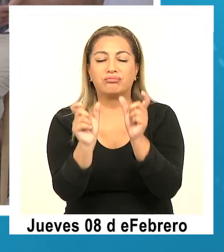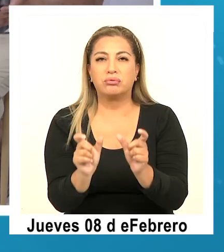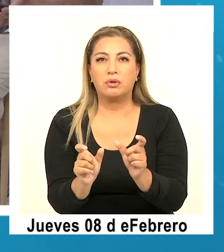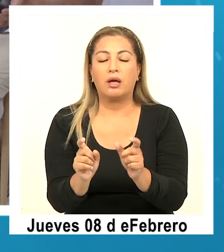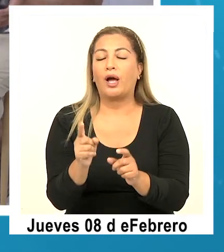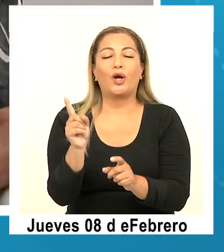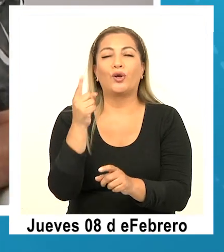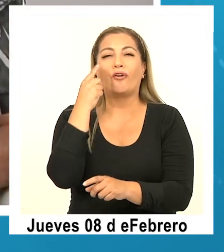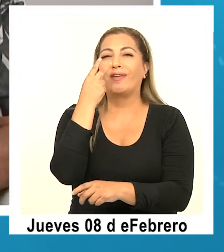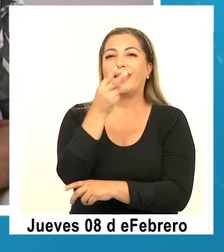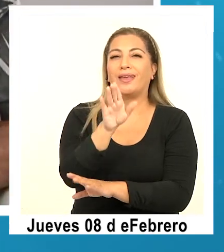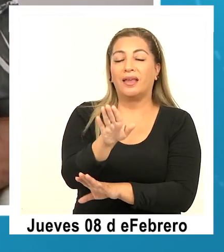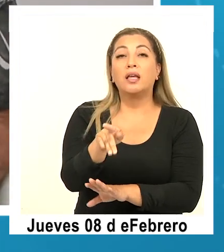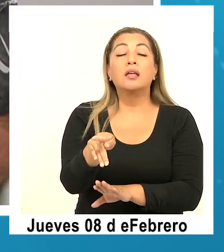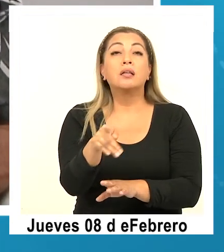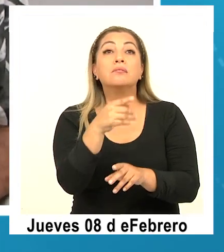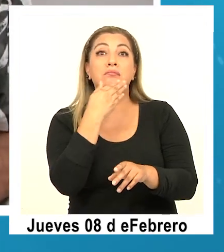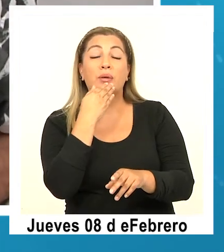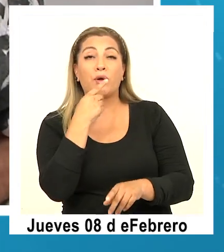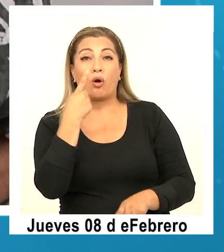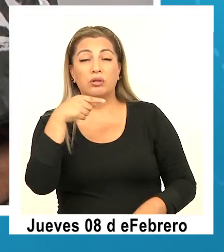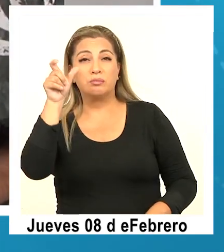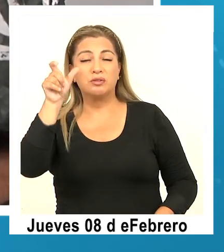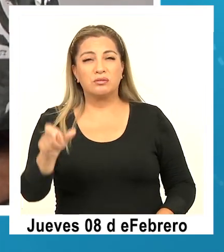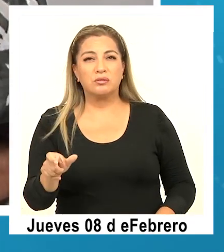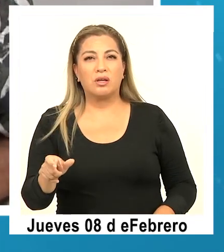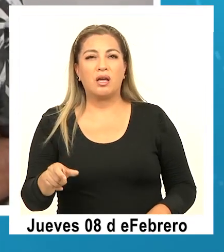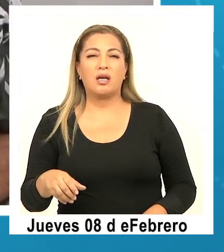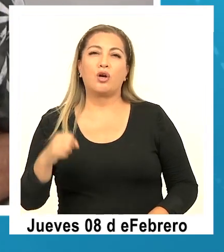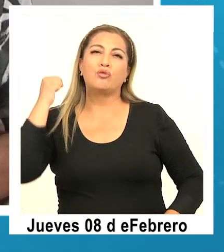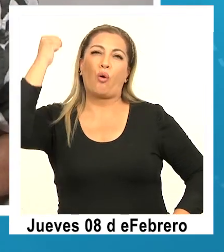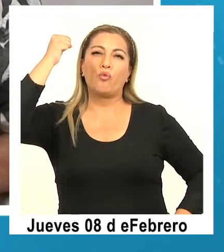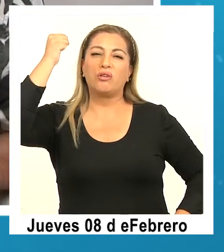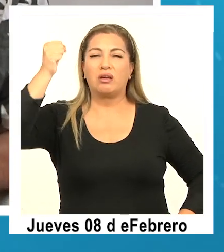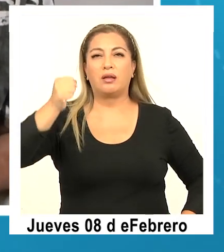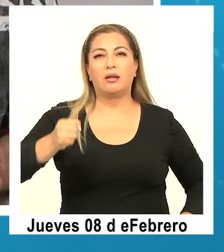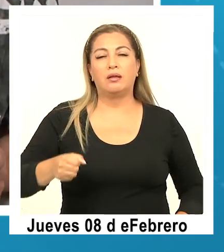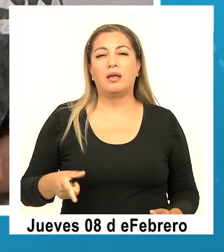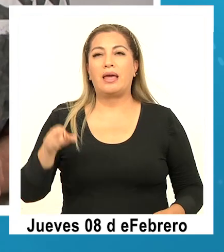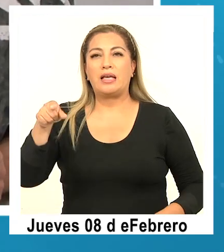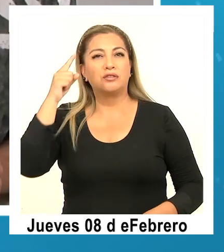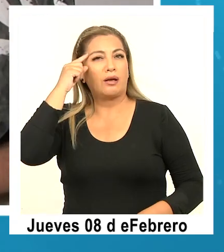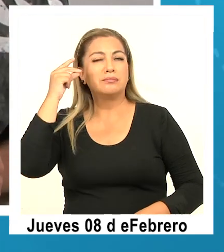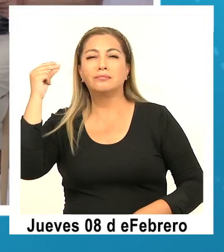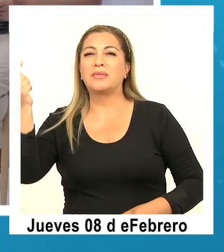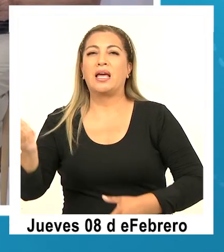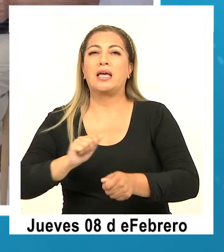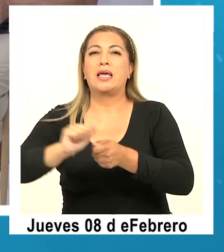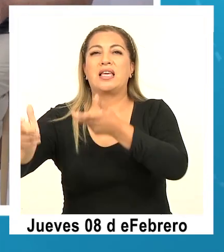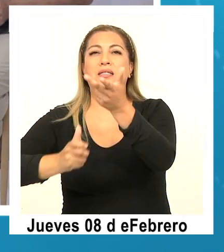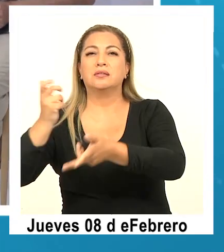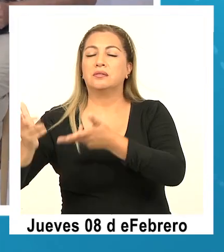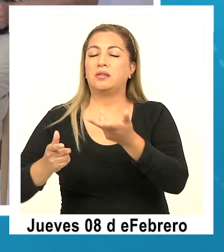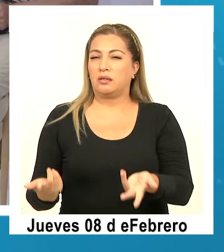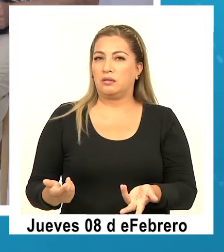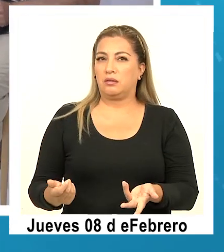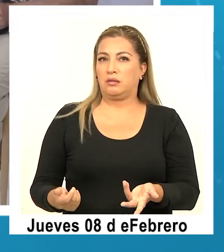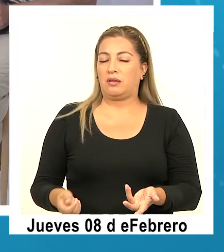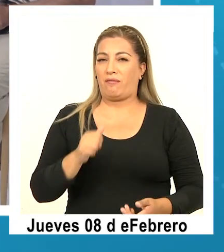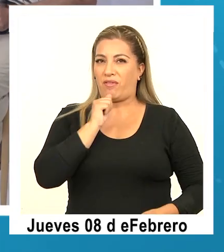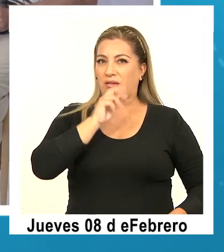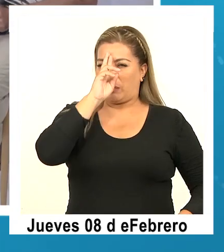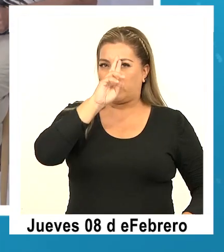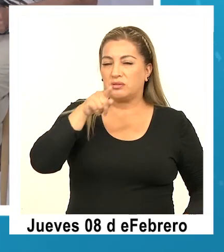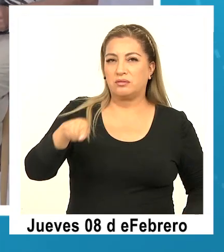no cierto, que también estaba atribuyéndole al Partido Comunista, digamos, que habrían sido los autores de los incendios. Entonces, claro, hay una irresponsabilidad absoluta. Pero